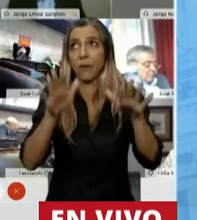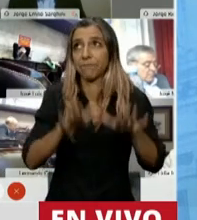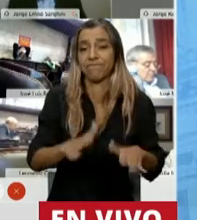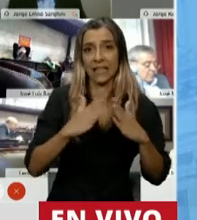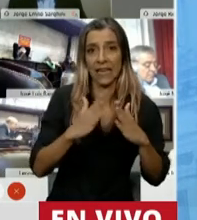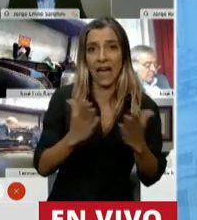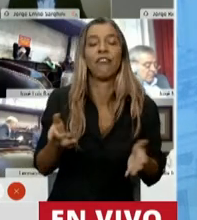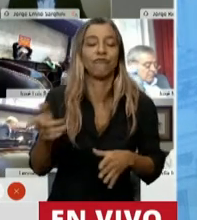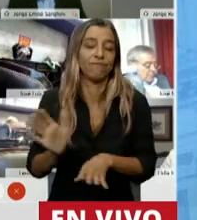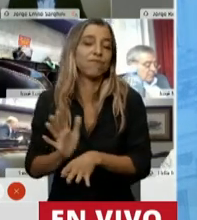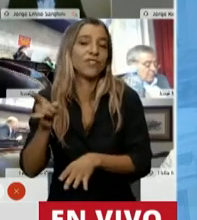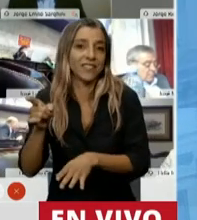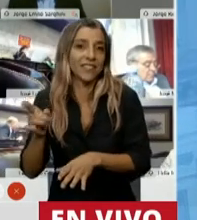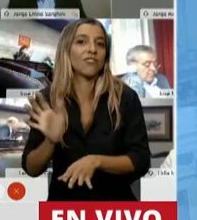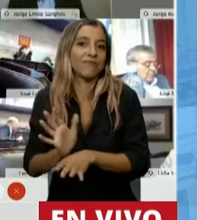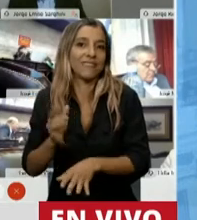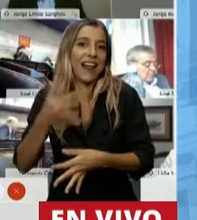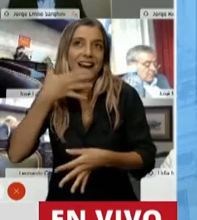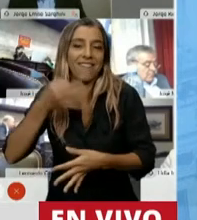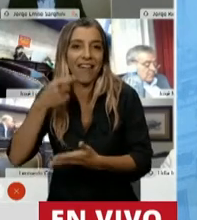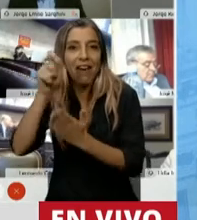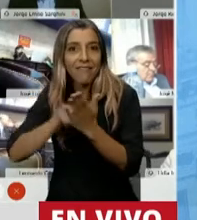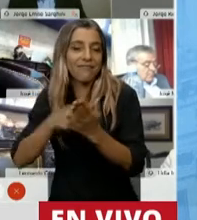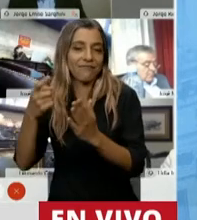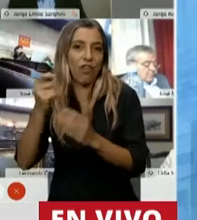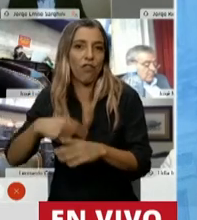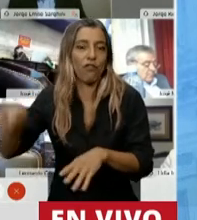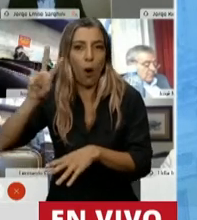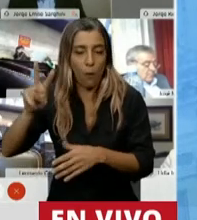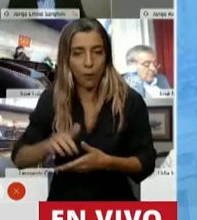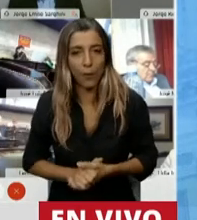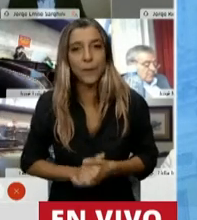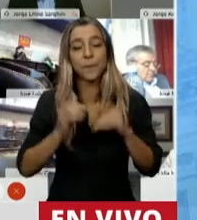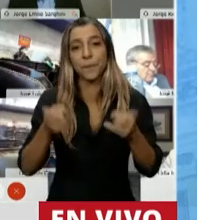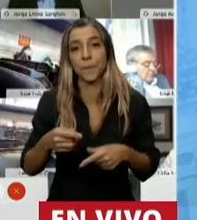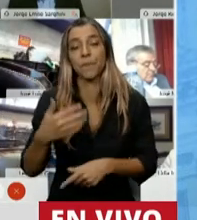registro. La pobreza rondando casi la mitad de la población, como ha sido